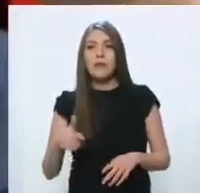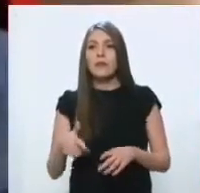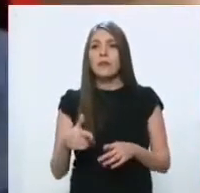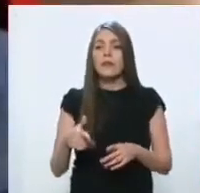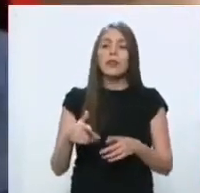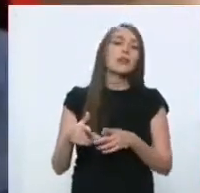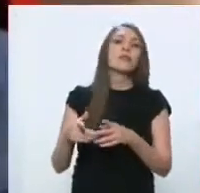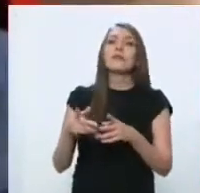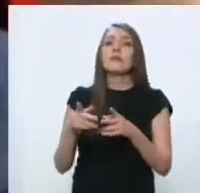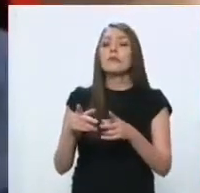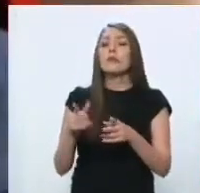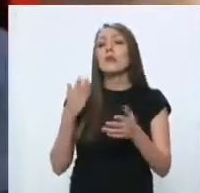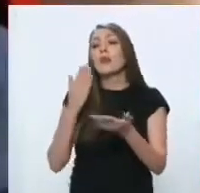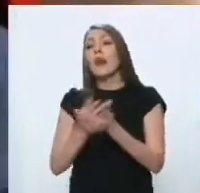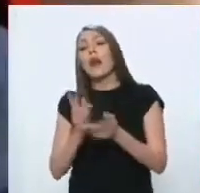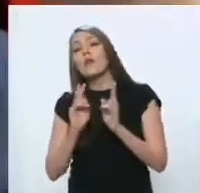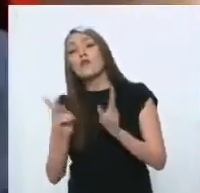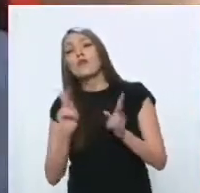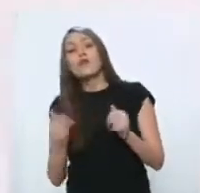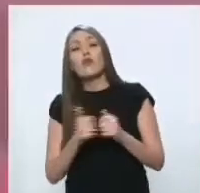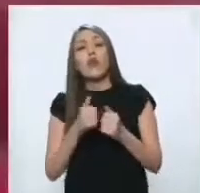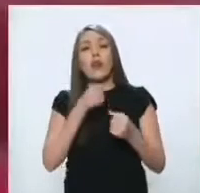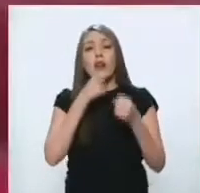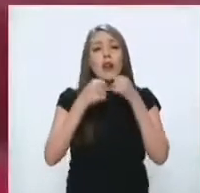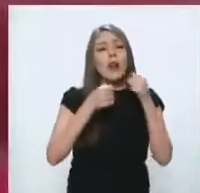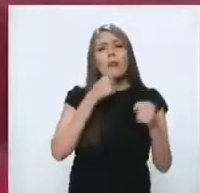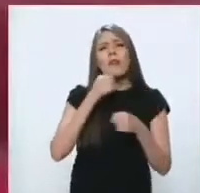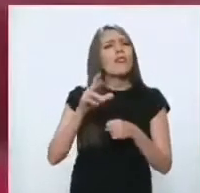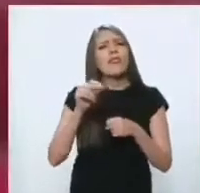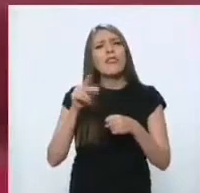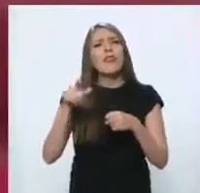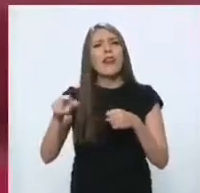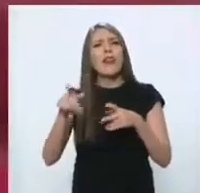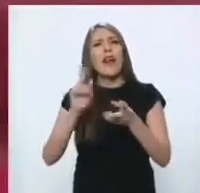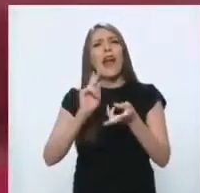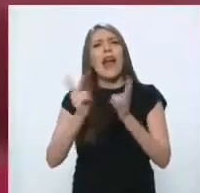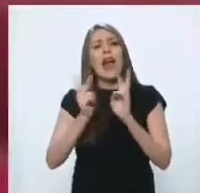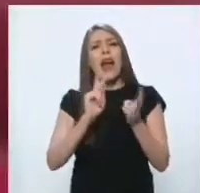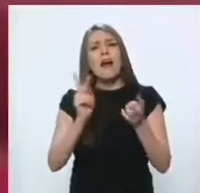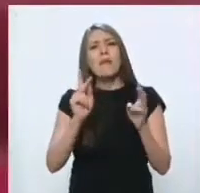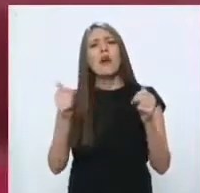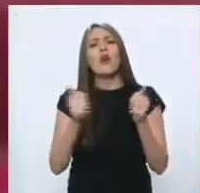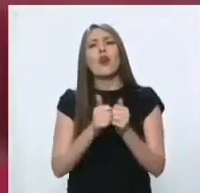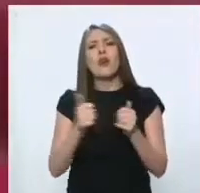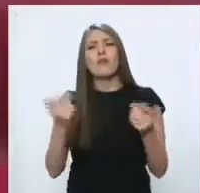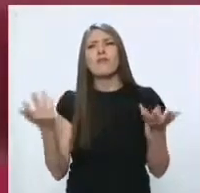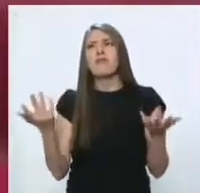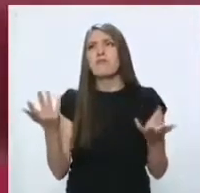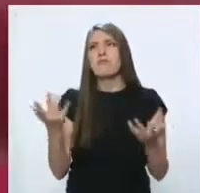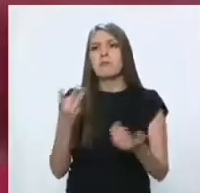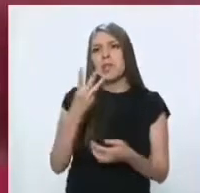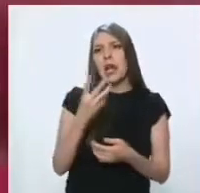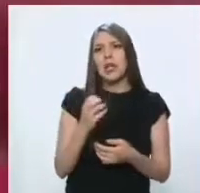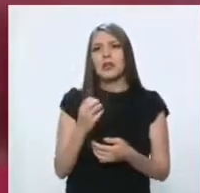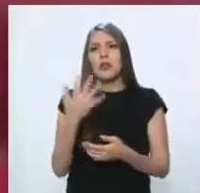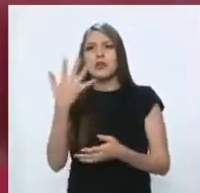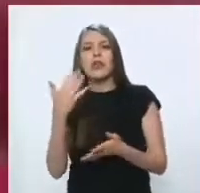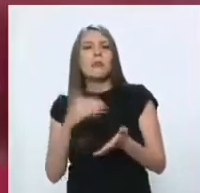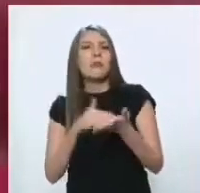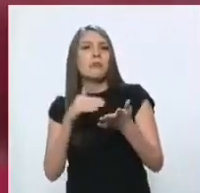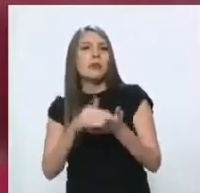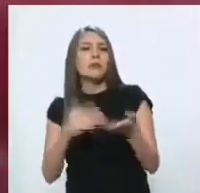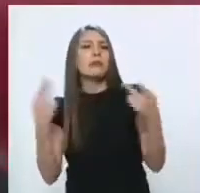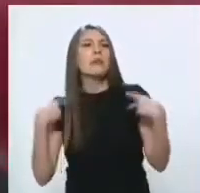la mañanera, sino que habla con la gente que lo está viendo, los 3 o 5 millones, no sé cuántos, que lo ven